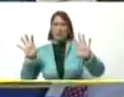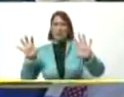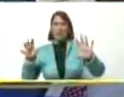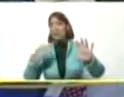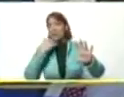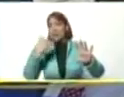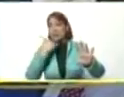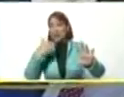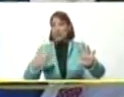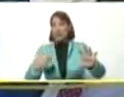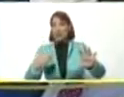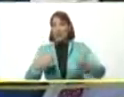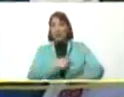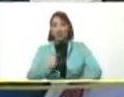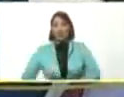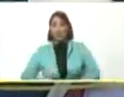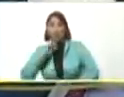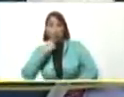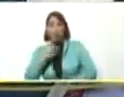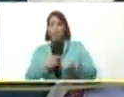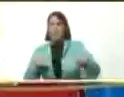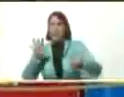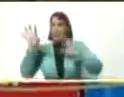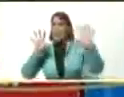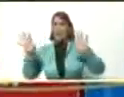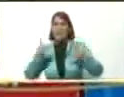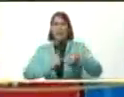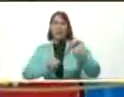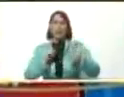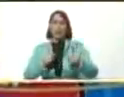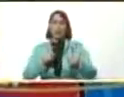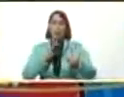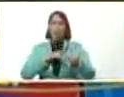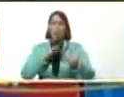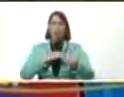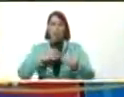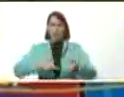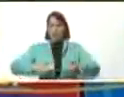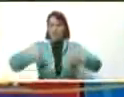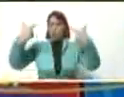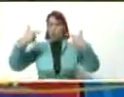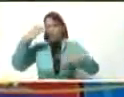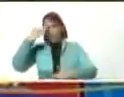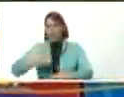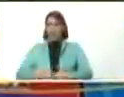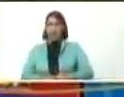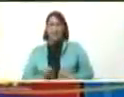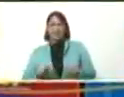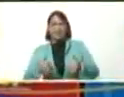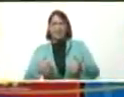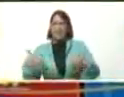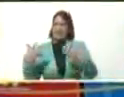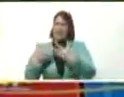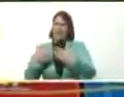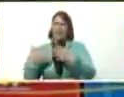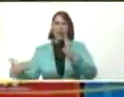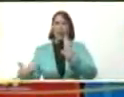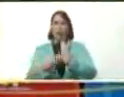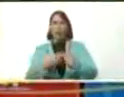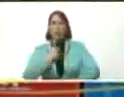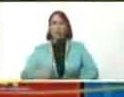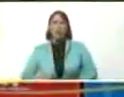China y Rusia para que busquen alguna provocación militar, para que inicien alguna guerra contra China o